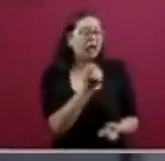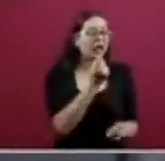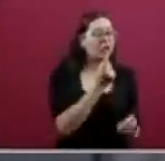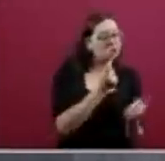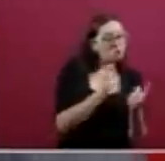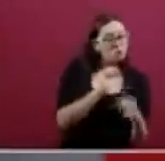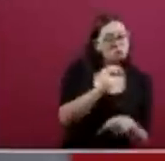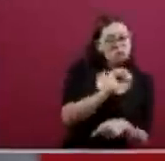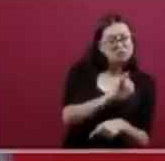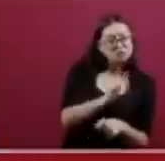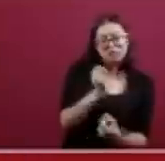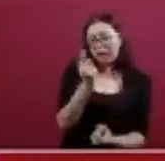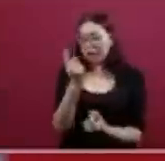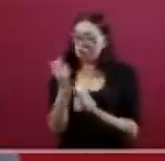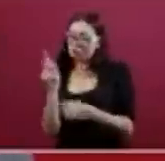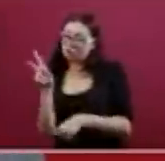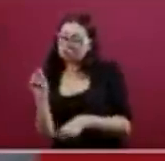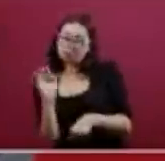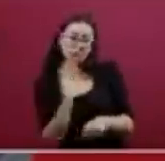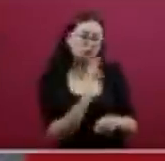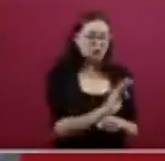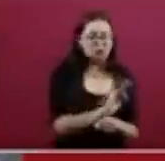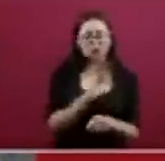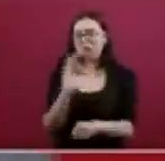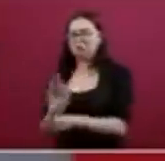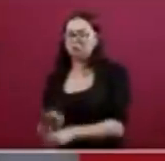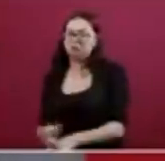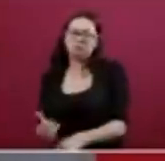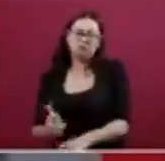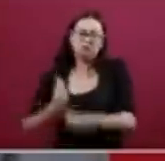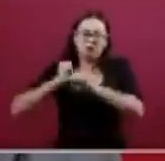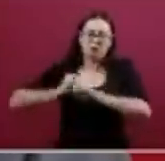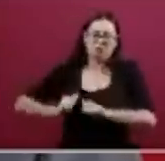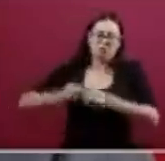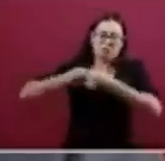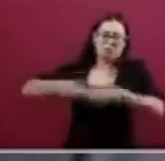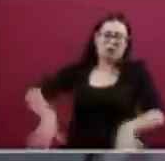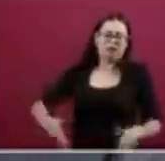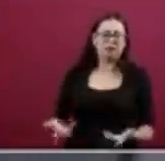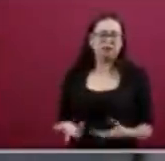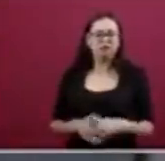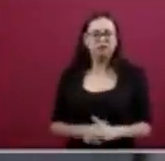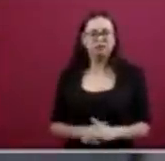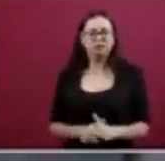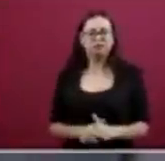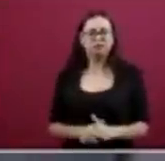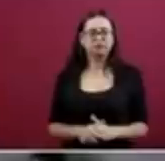ya no vamos a tener autoridad, porque entonces me van a pedir los